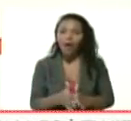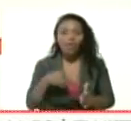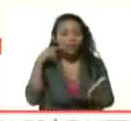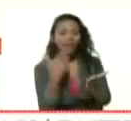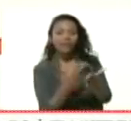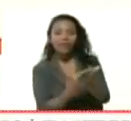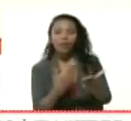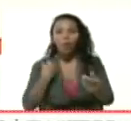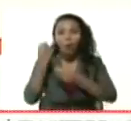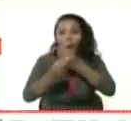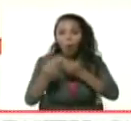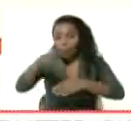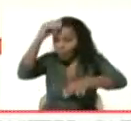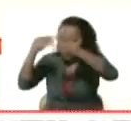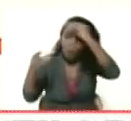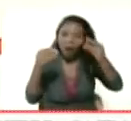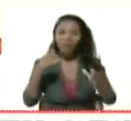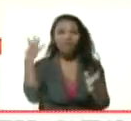testigos.